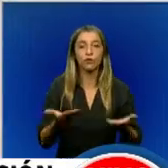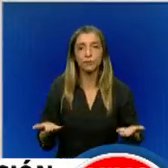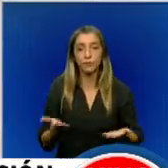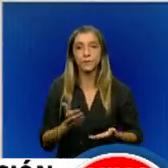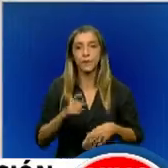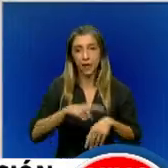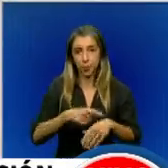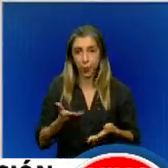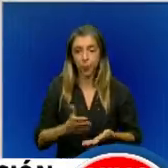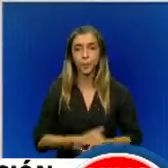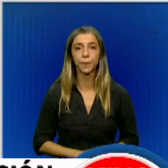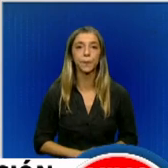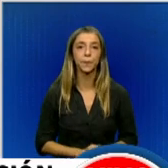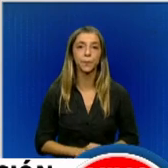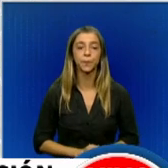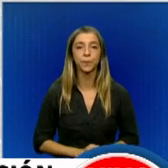tiempo